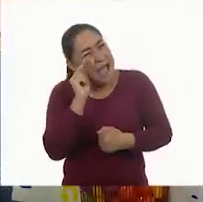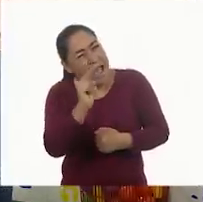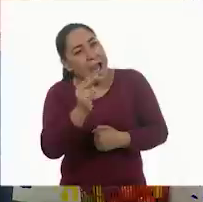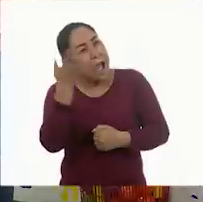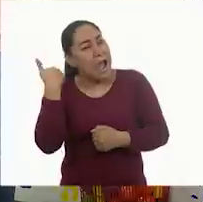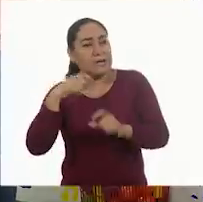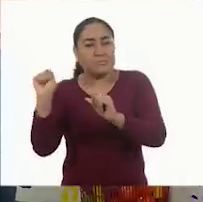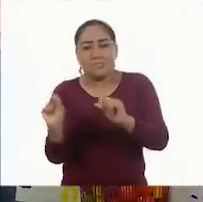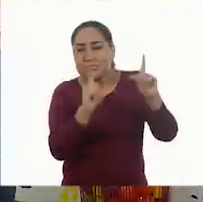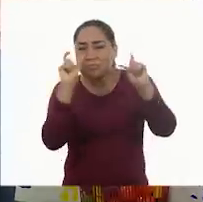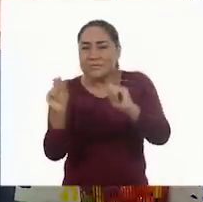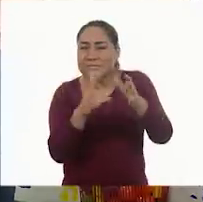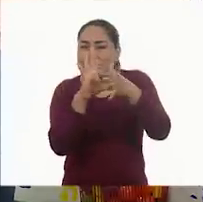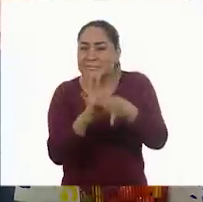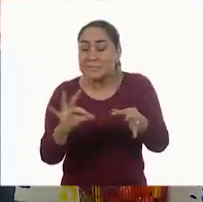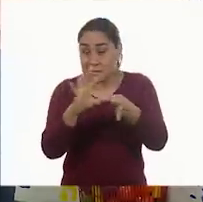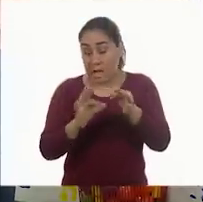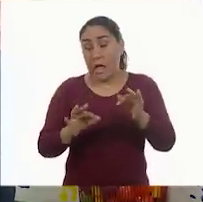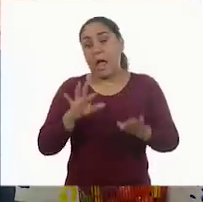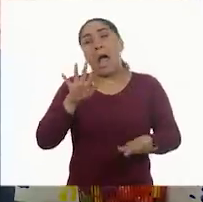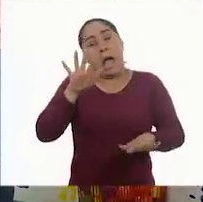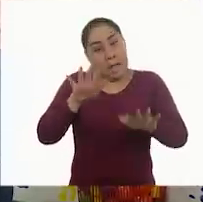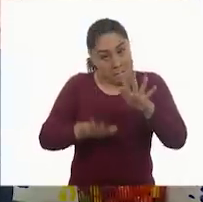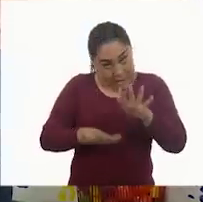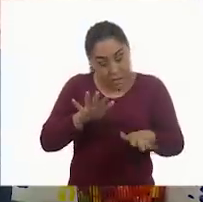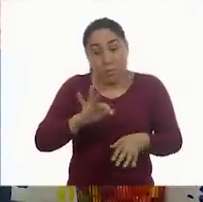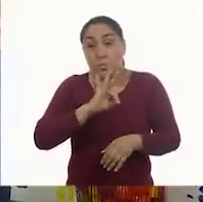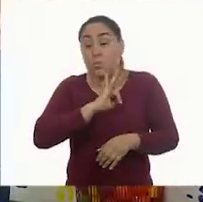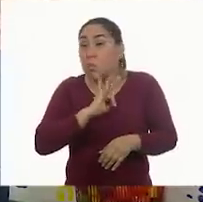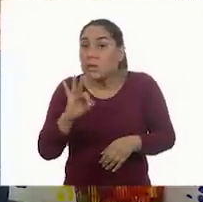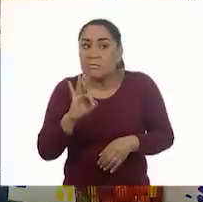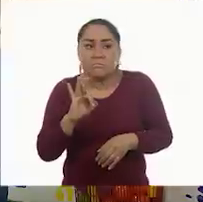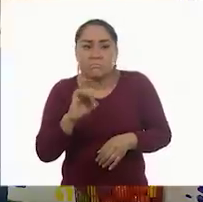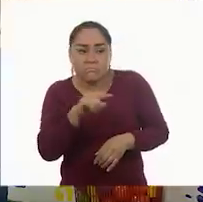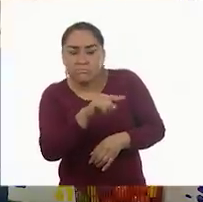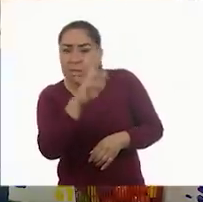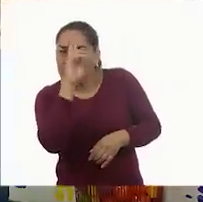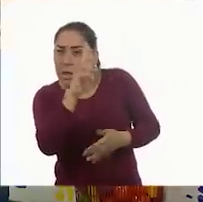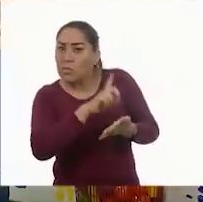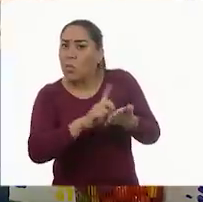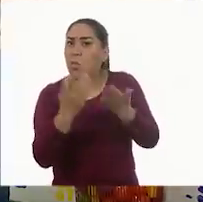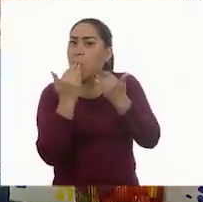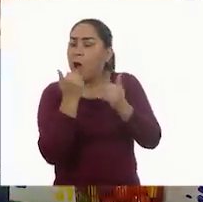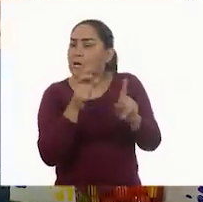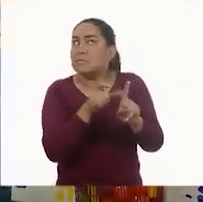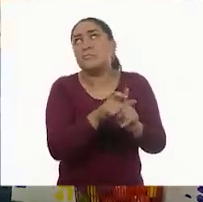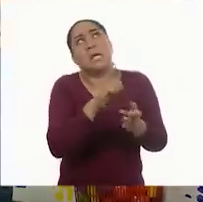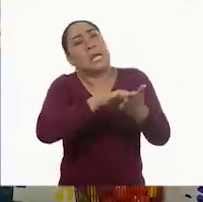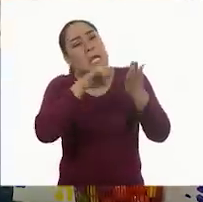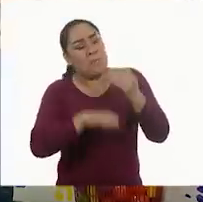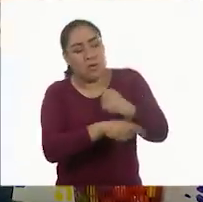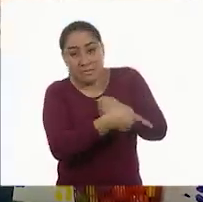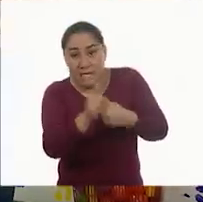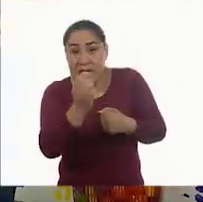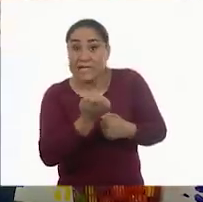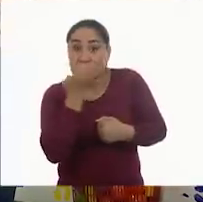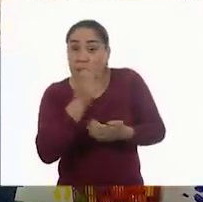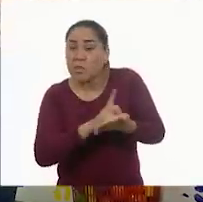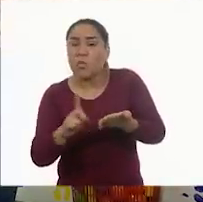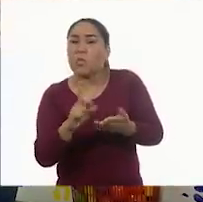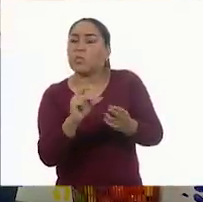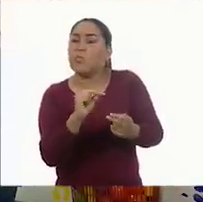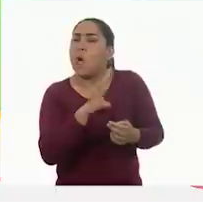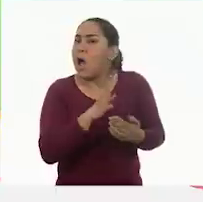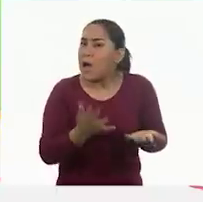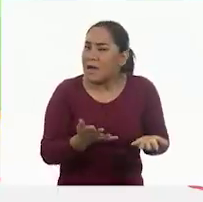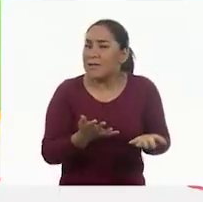que conocimos que en algún momento a alguien no se le respetaron sus derechos. Por ejemplo, su derecho a ir a la escuela. ¿Tienen alguna